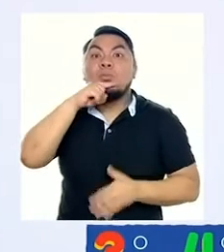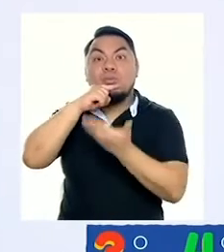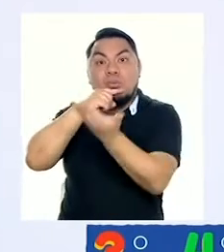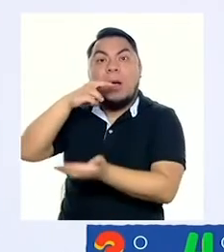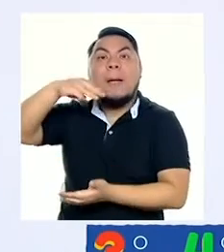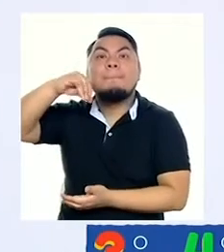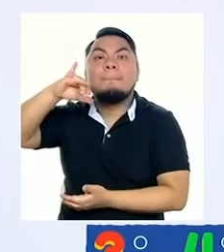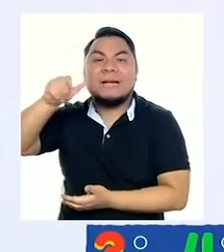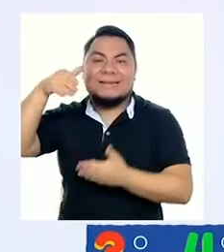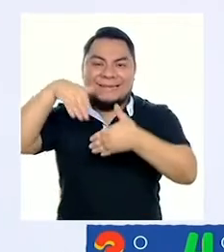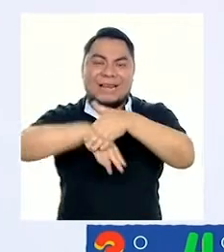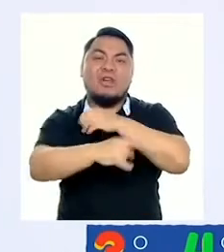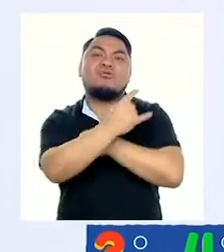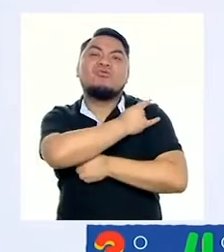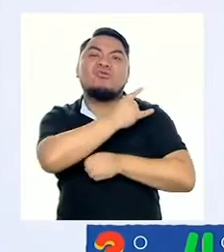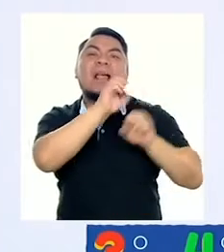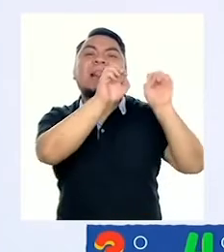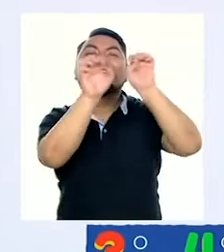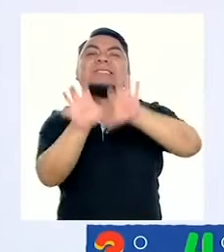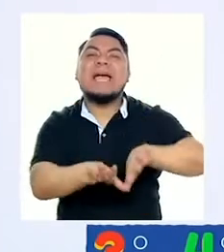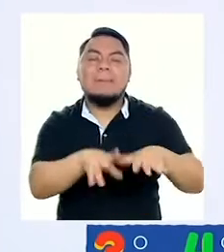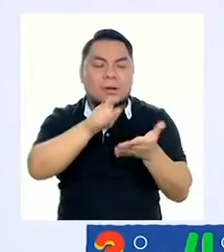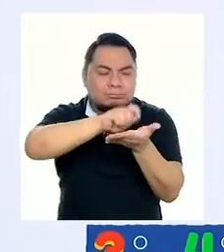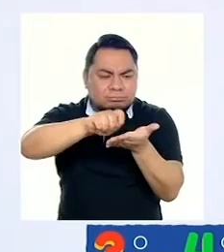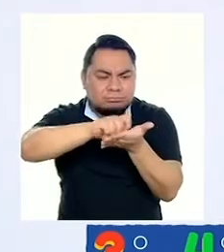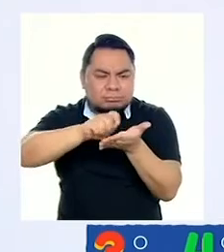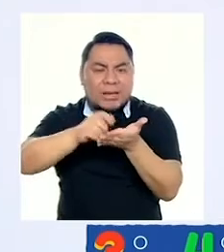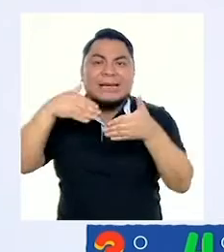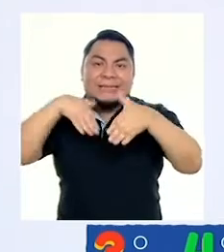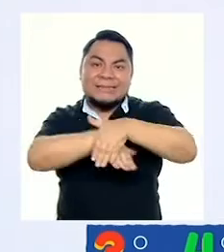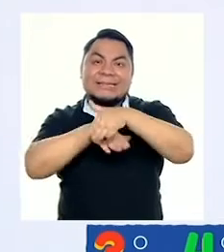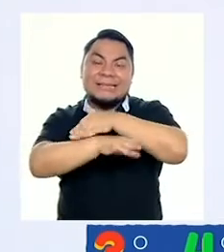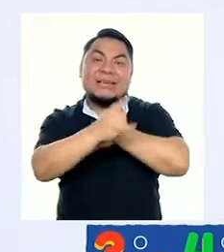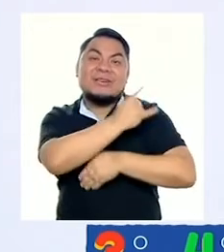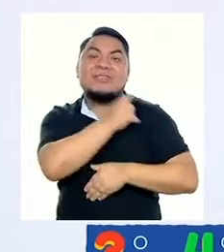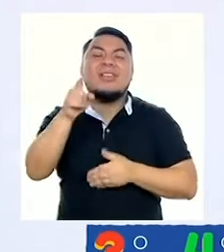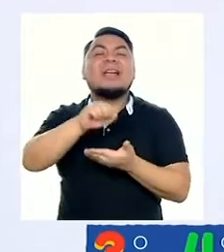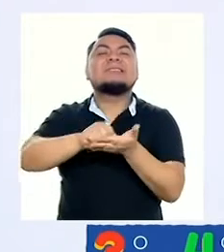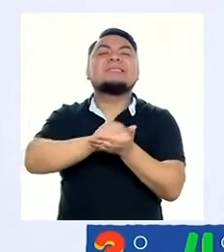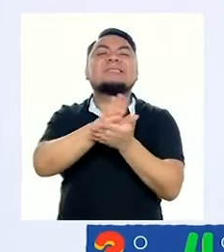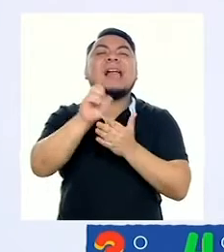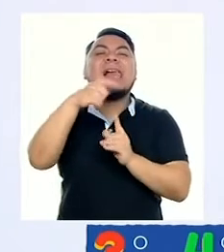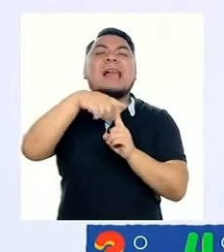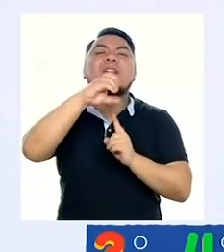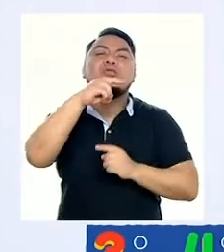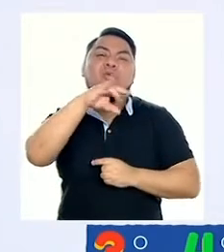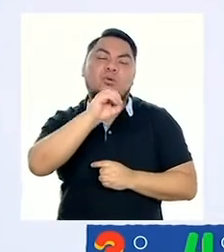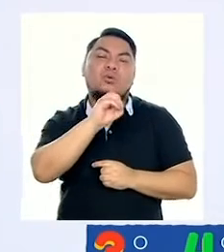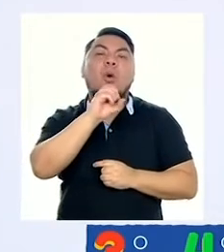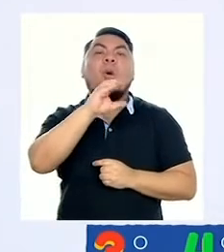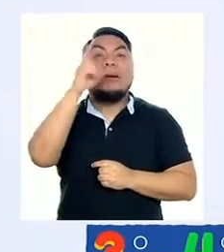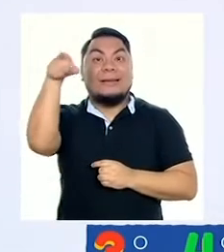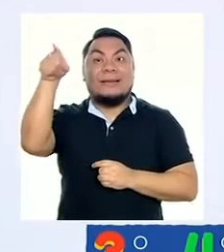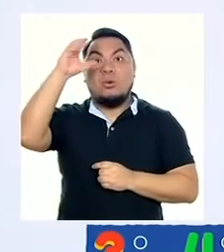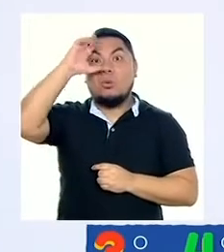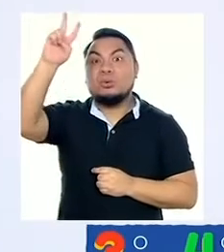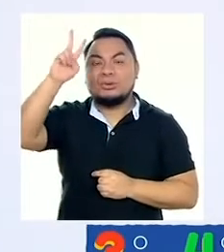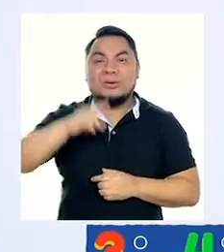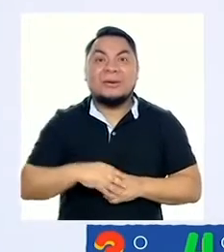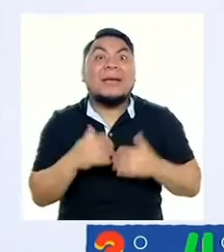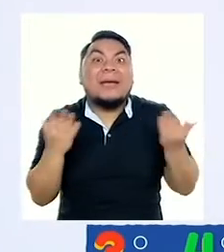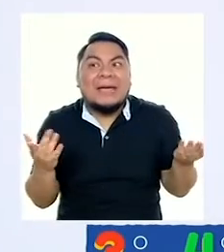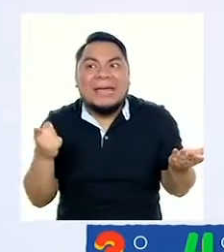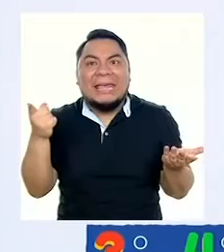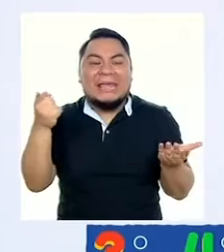los exámenes correspondientes para ingresar a la Universidad San Antonio Abad de Cusco. Y adivinen,